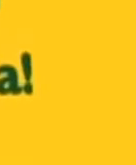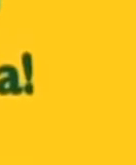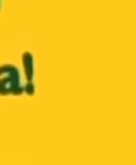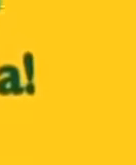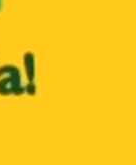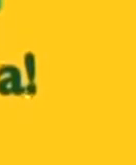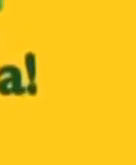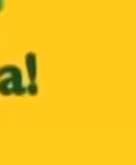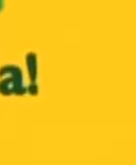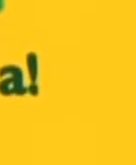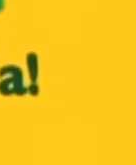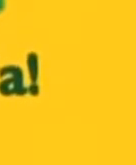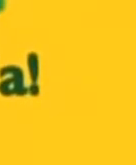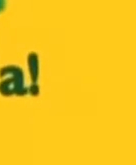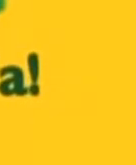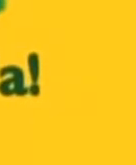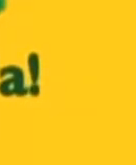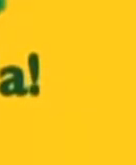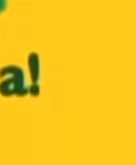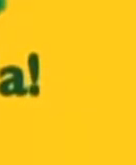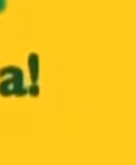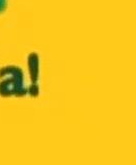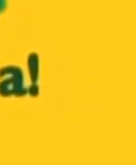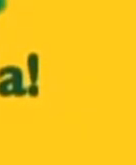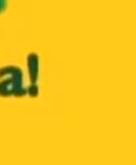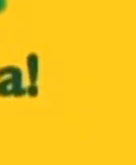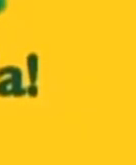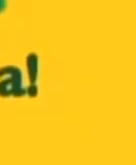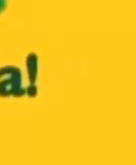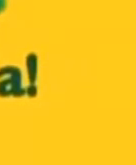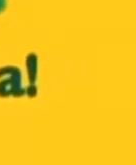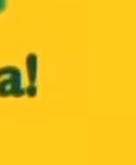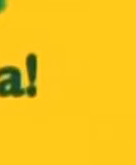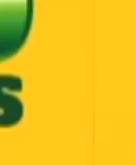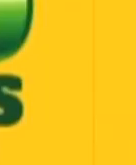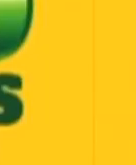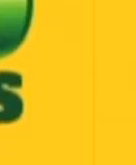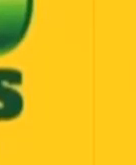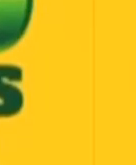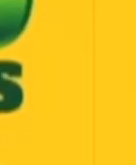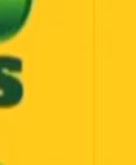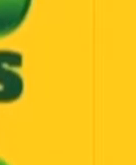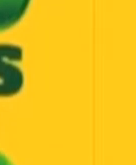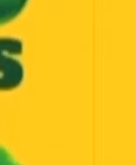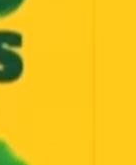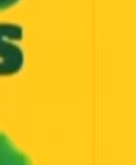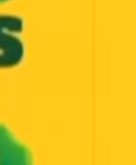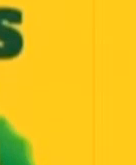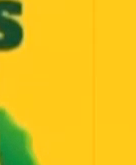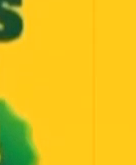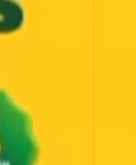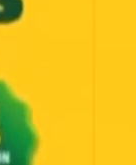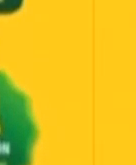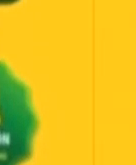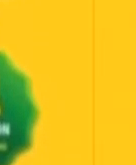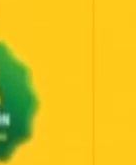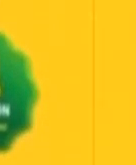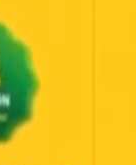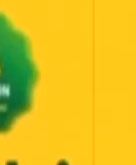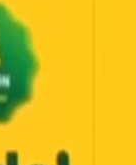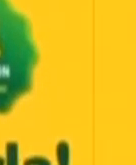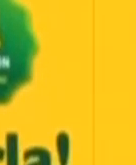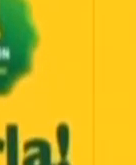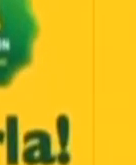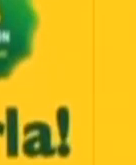espectacular. Extra Chance Patojo, Lotería del Cauca, 4 millones de pesos. 1.000 millones al premio mayor, mil